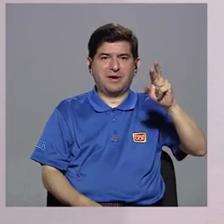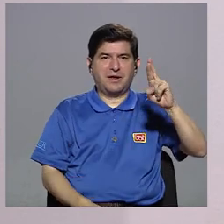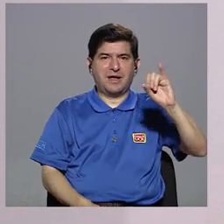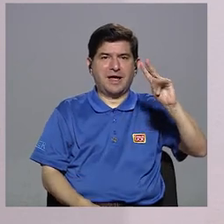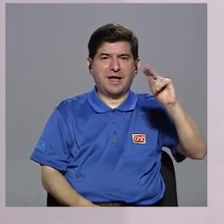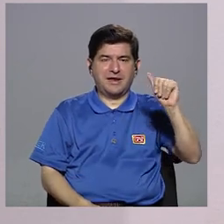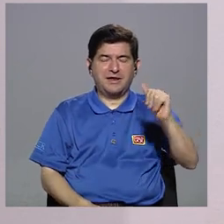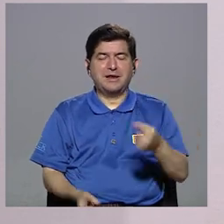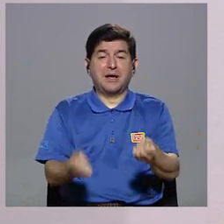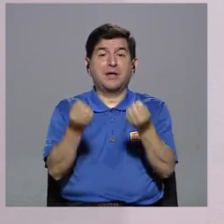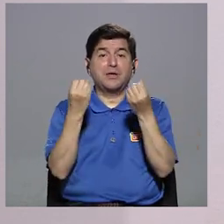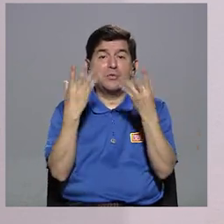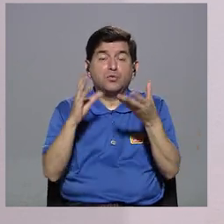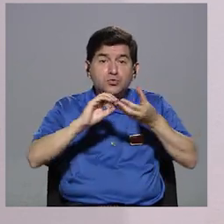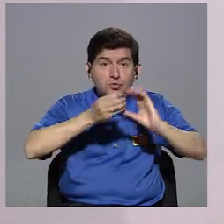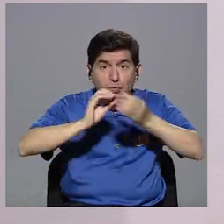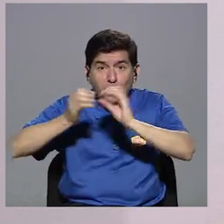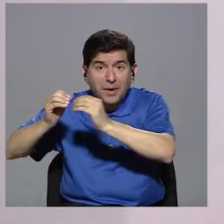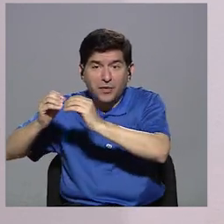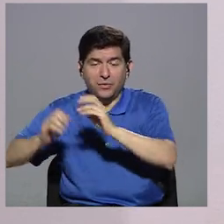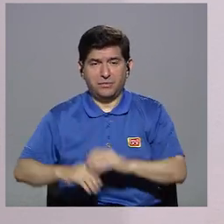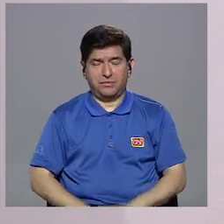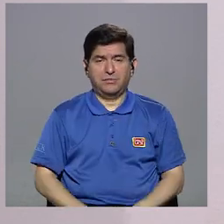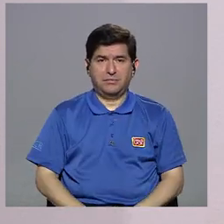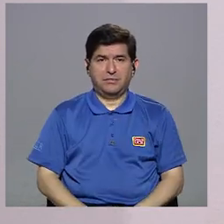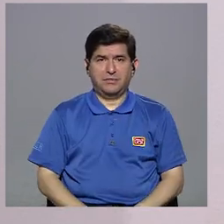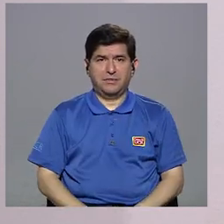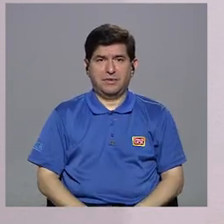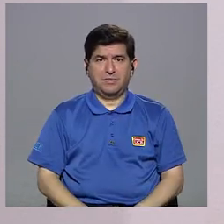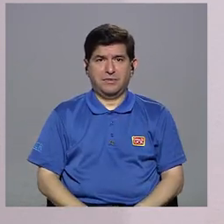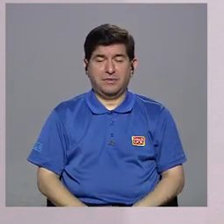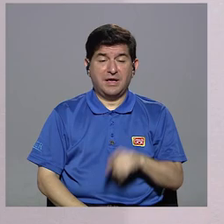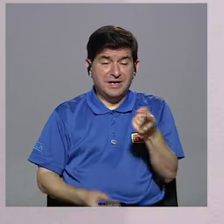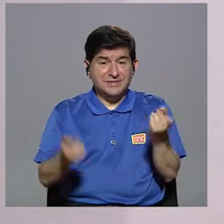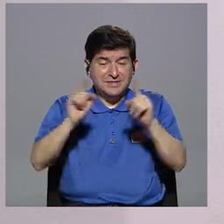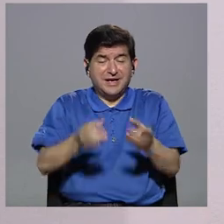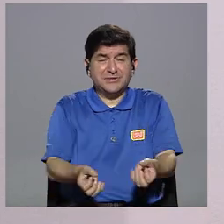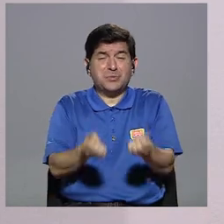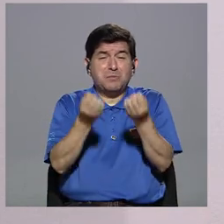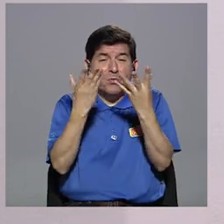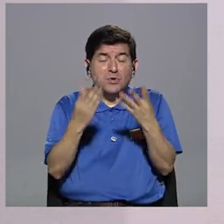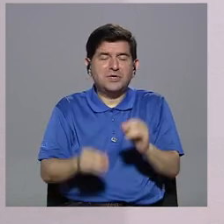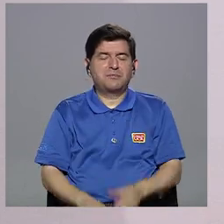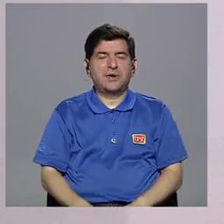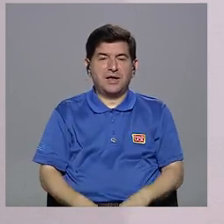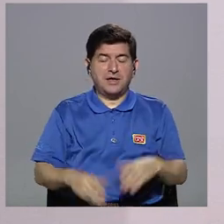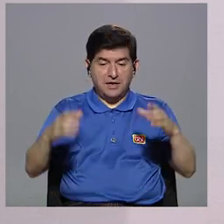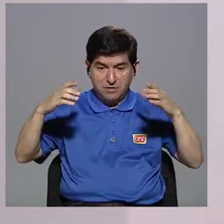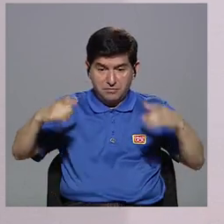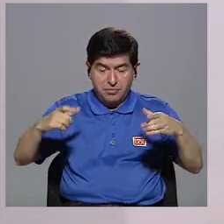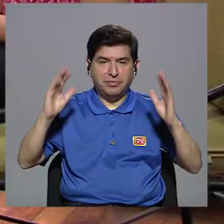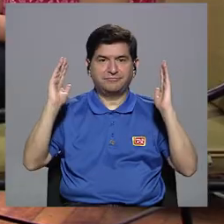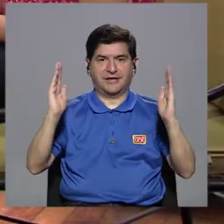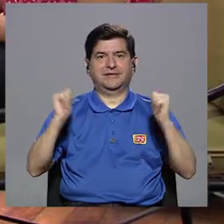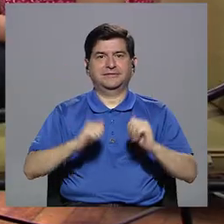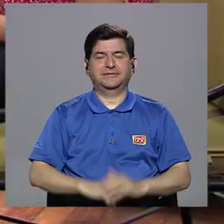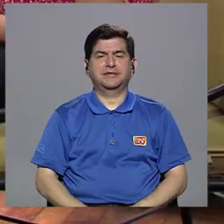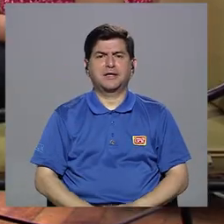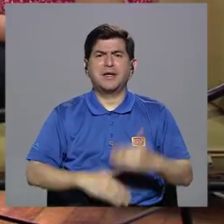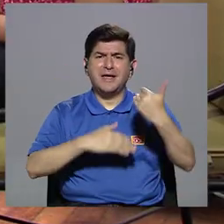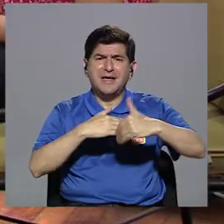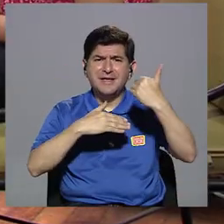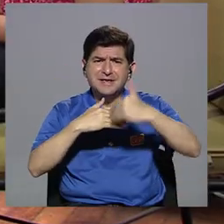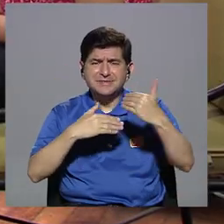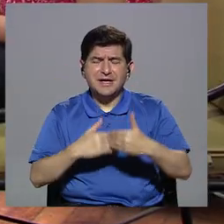y mucha cantidad y comemos con exceso de harinas y las posiciones son muy grandes y aparecen